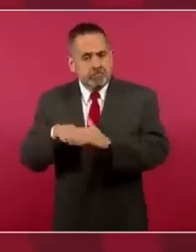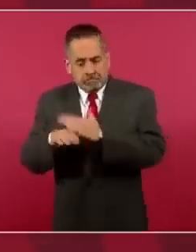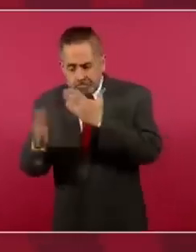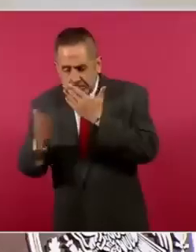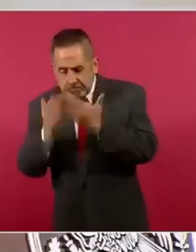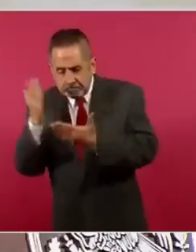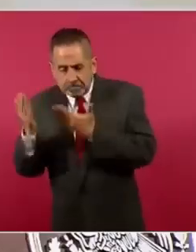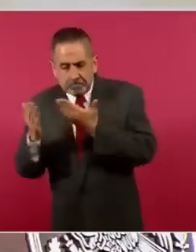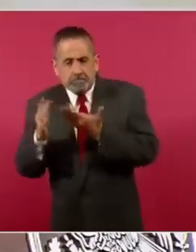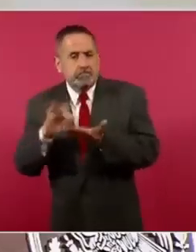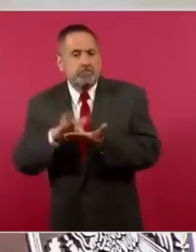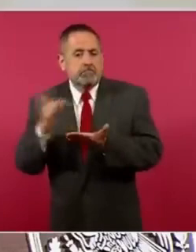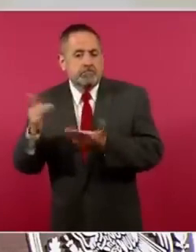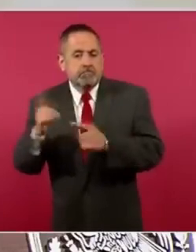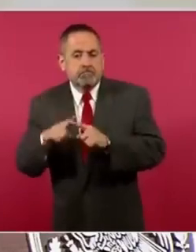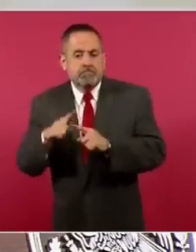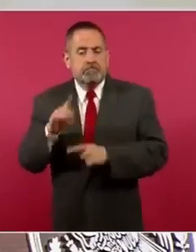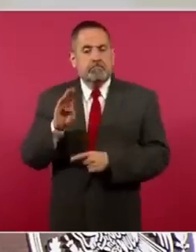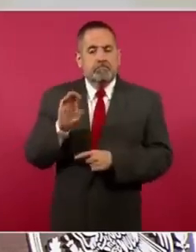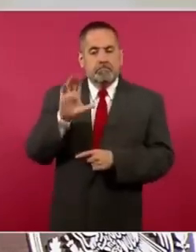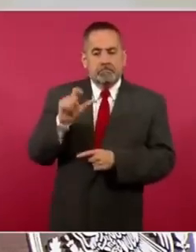por las becas,